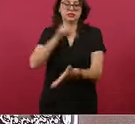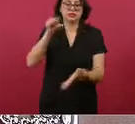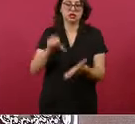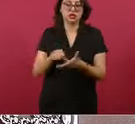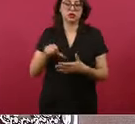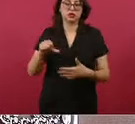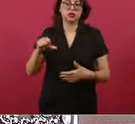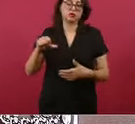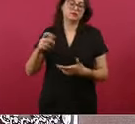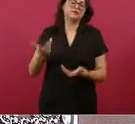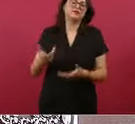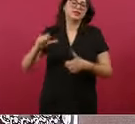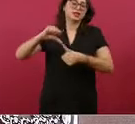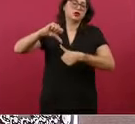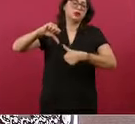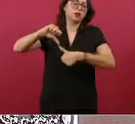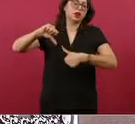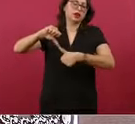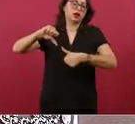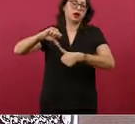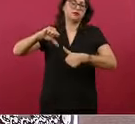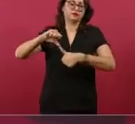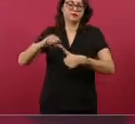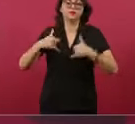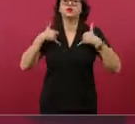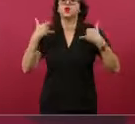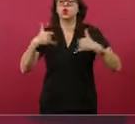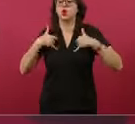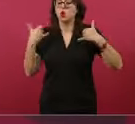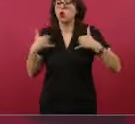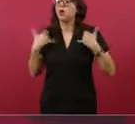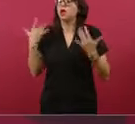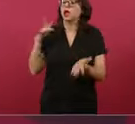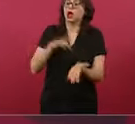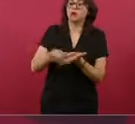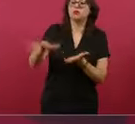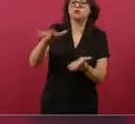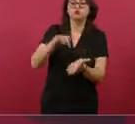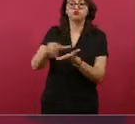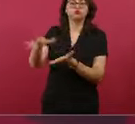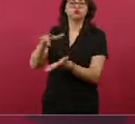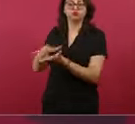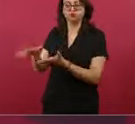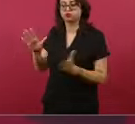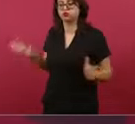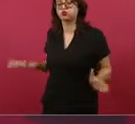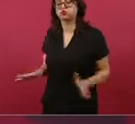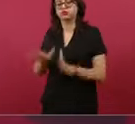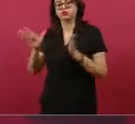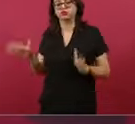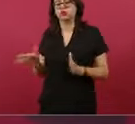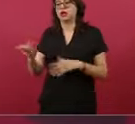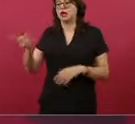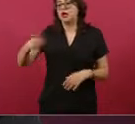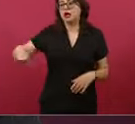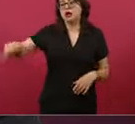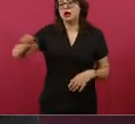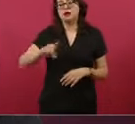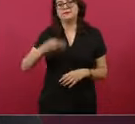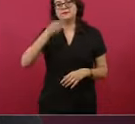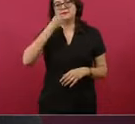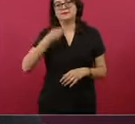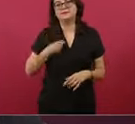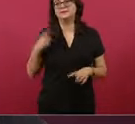todo ayudar a los jóvenes para que no se vean en la necesidad de abandonar